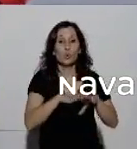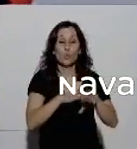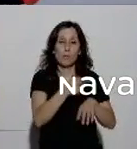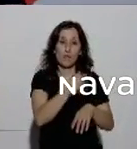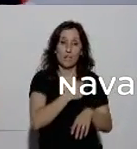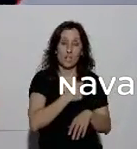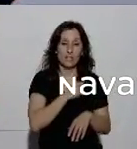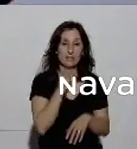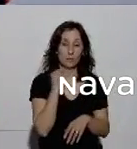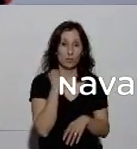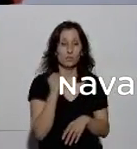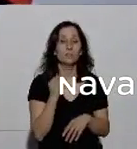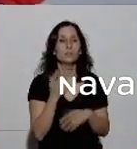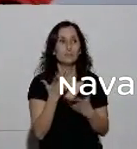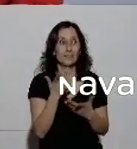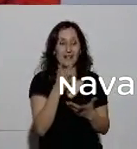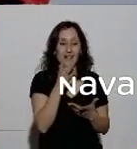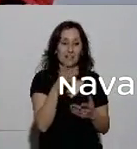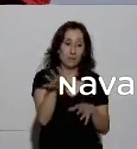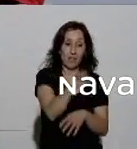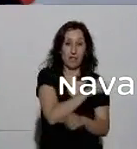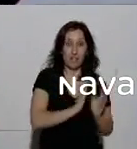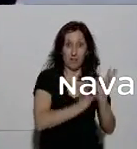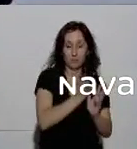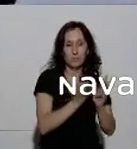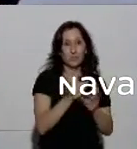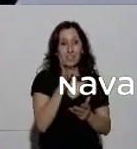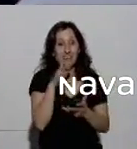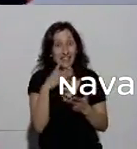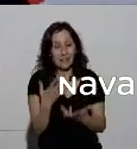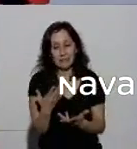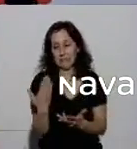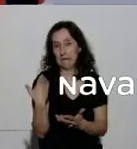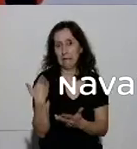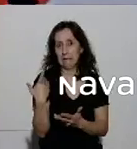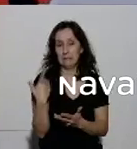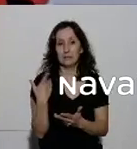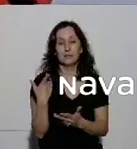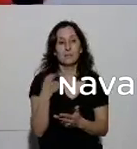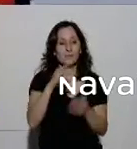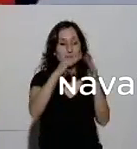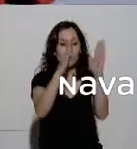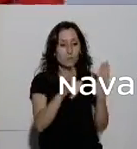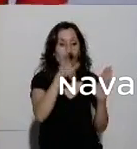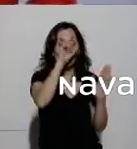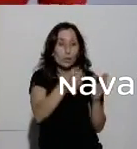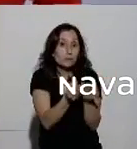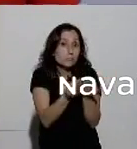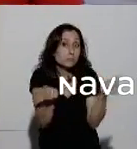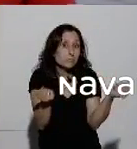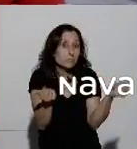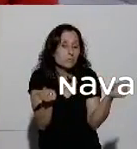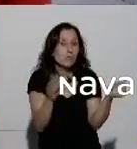llevó y las quemó, ¿no? Pero hasta hace ahora mismo, Zugarramurdi se contaba que las brujas desaparecieron